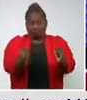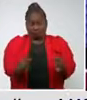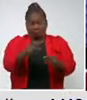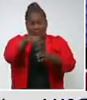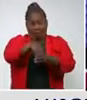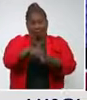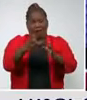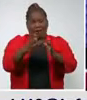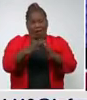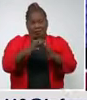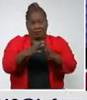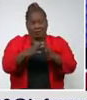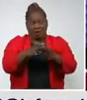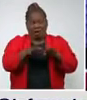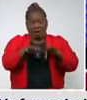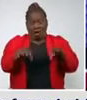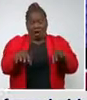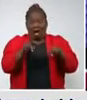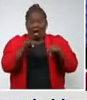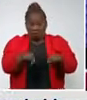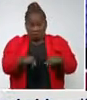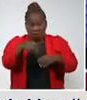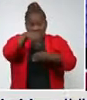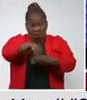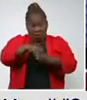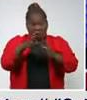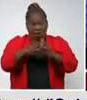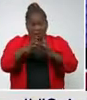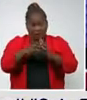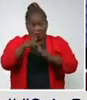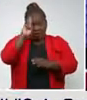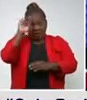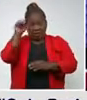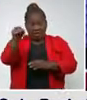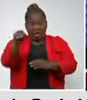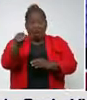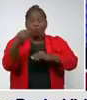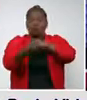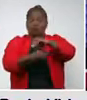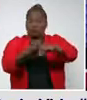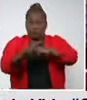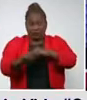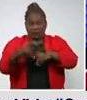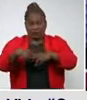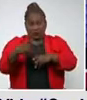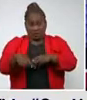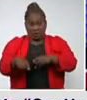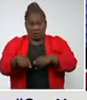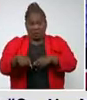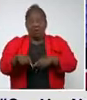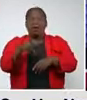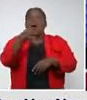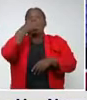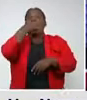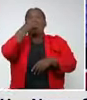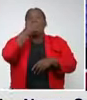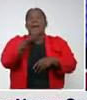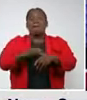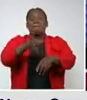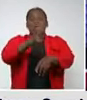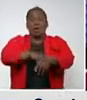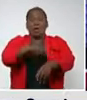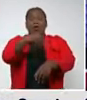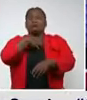domicilio, aislado, ingresado con modificaciones. El Prevengovir, como se conoce y se ha dicho, tiene